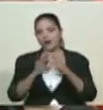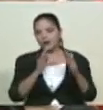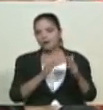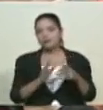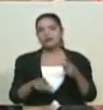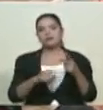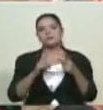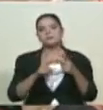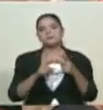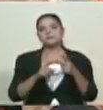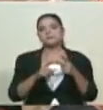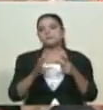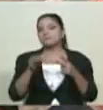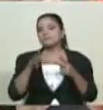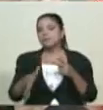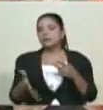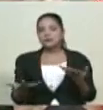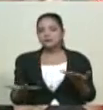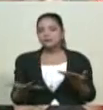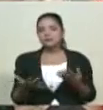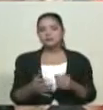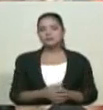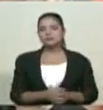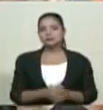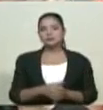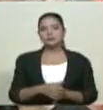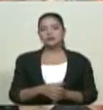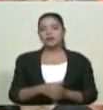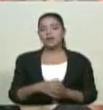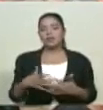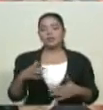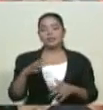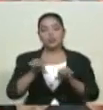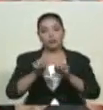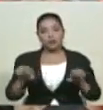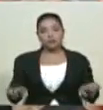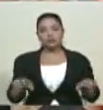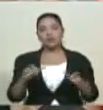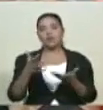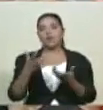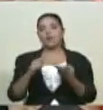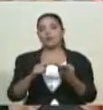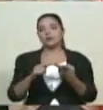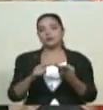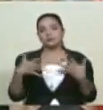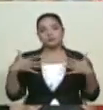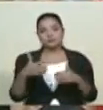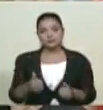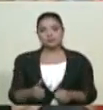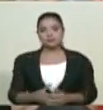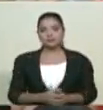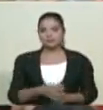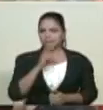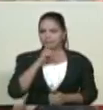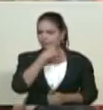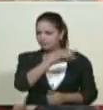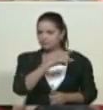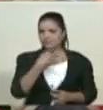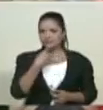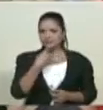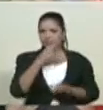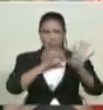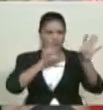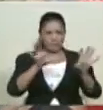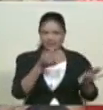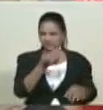pueden ellos hablar de la gratuidad de la educación o de la salud, como difícilmente pueden ellos hablar que se le entrega a los niños, las niñas, computadoras